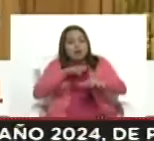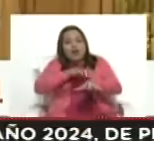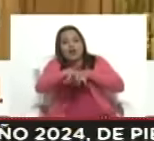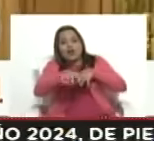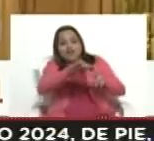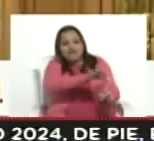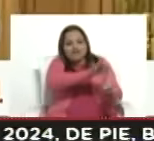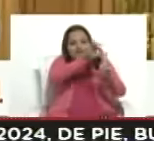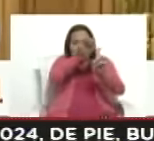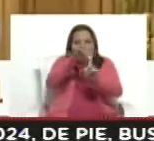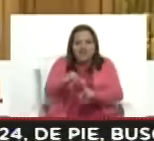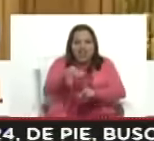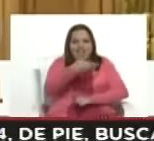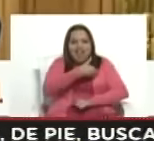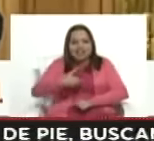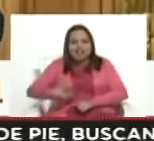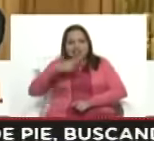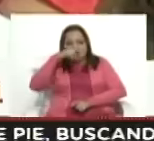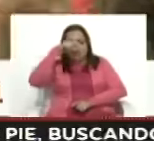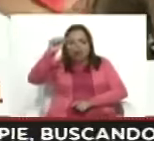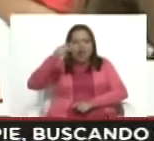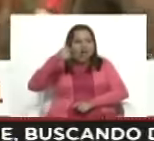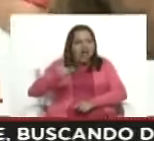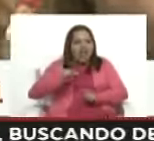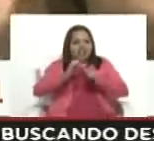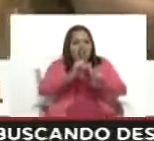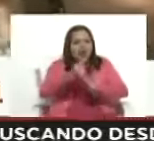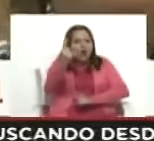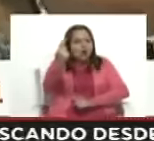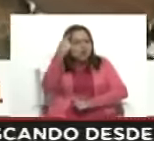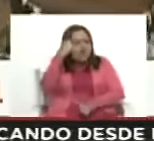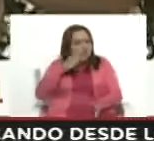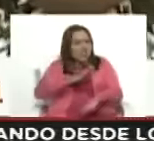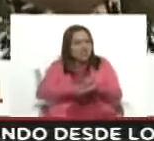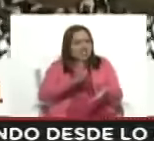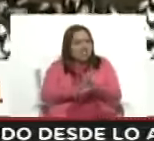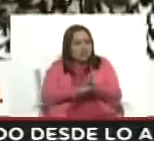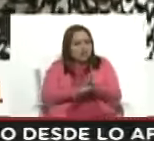Nicolás Maduro. Han dejado a Nicolás Maduro un día tranquilo.